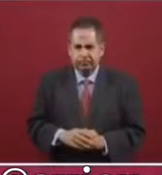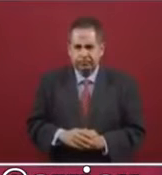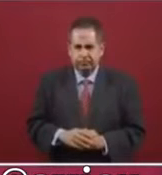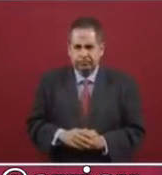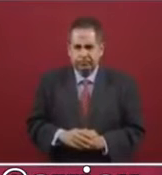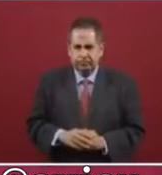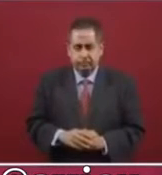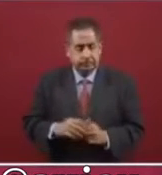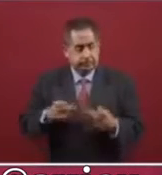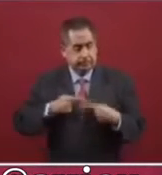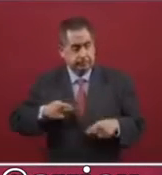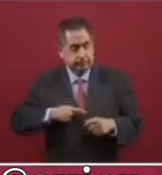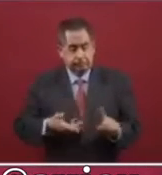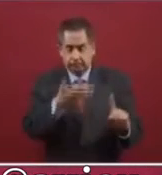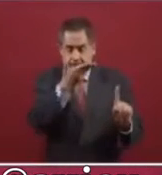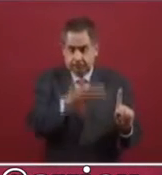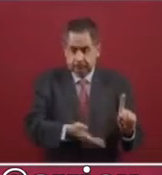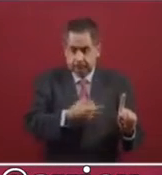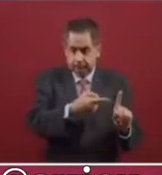Una persona,